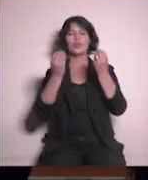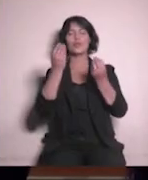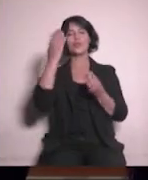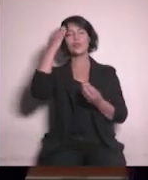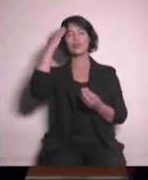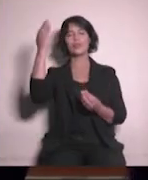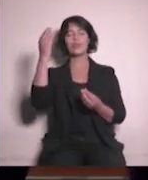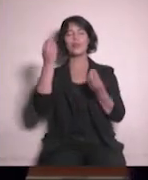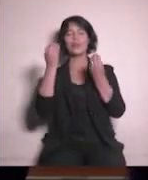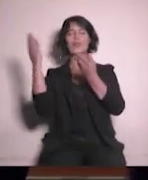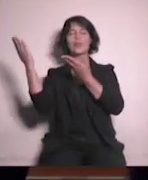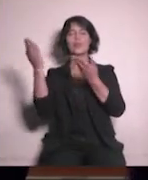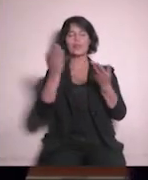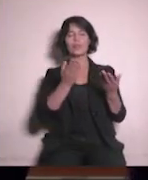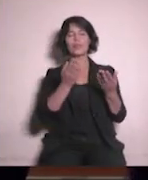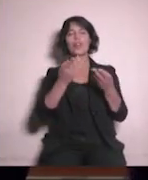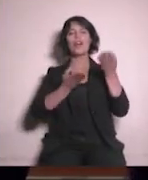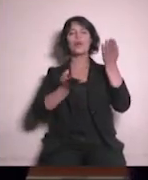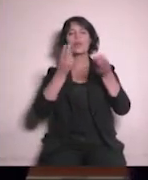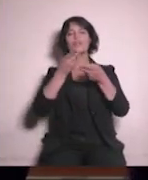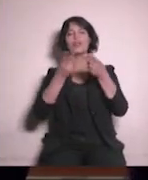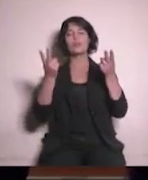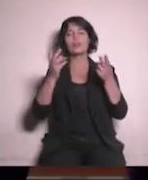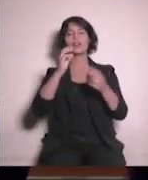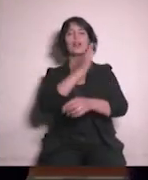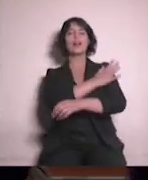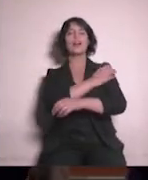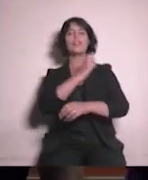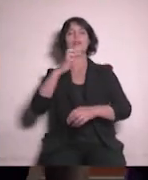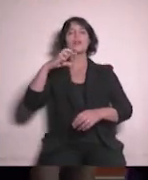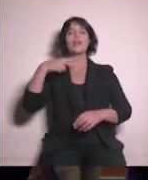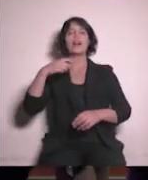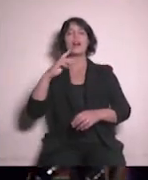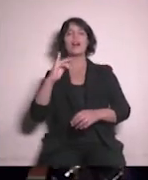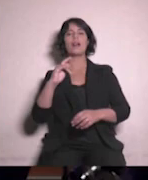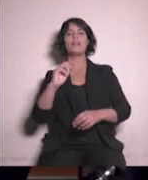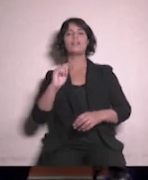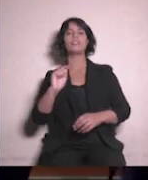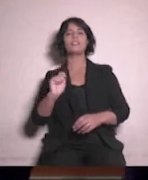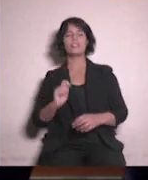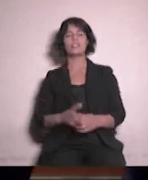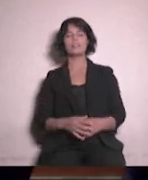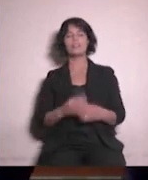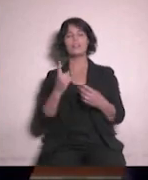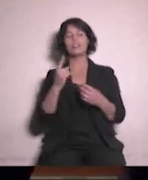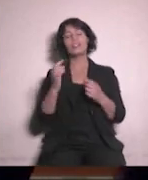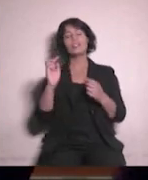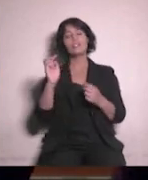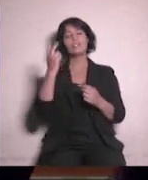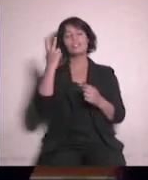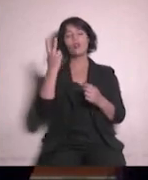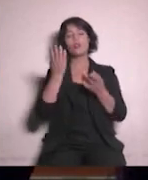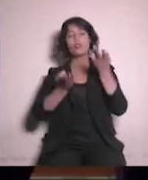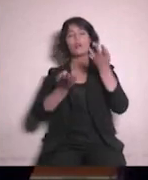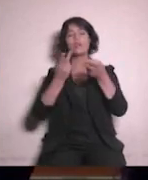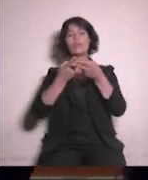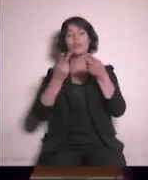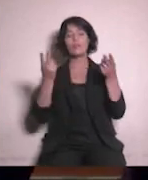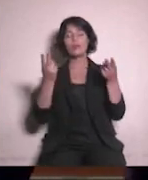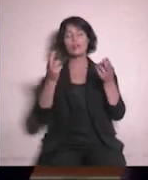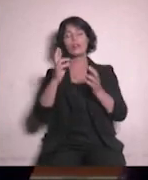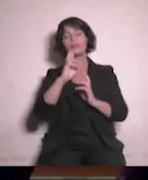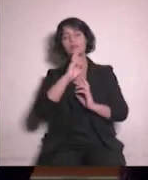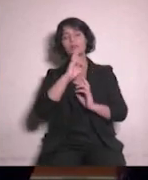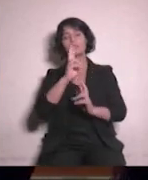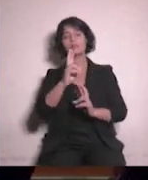Buenos días y bienvenidos a la cuenta pública de AFP Habitat. Esta es nuestra segunda cuenta pública, que